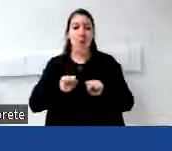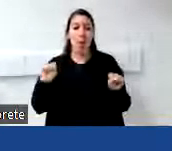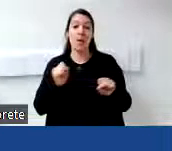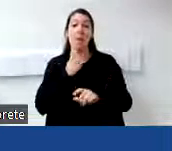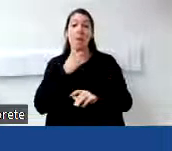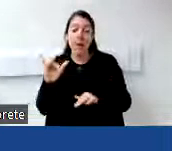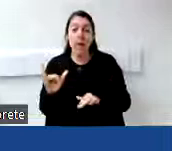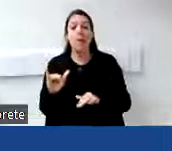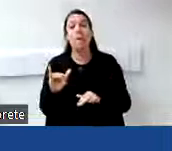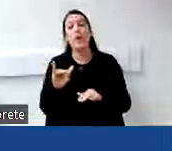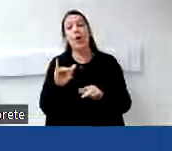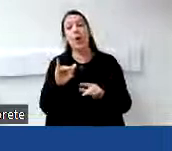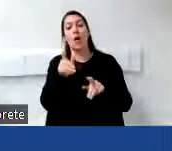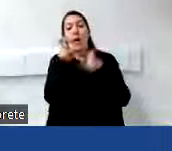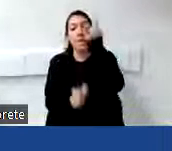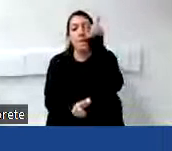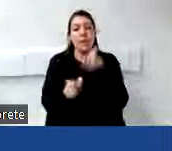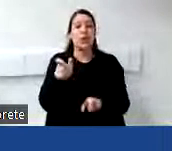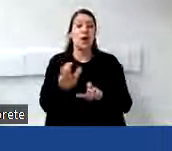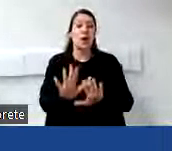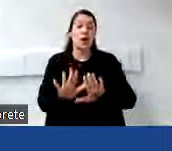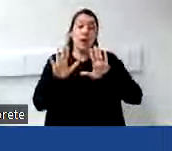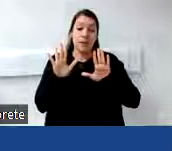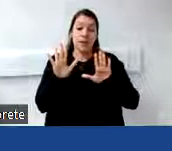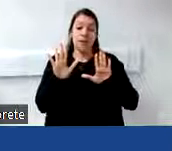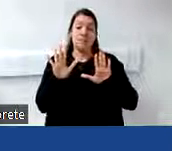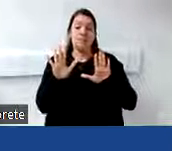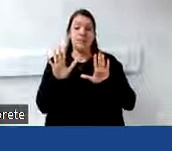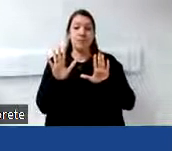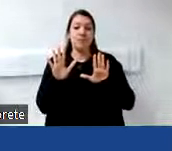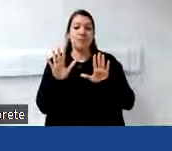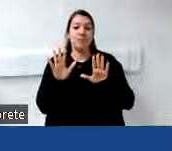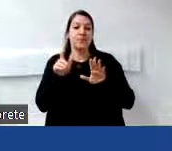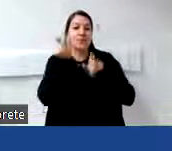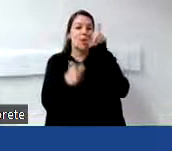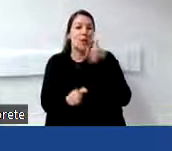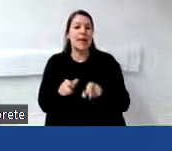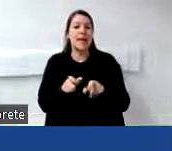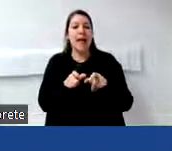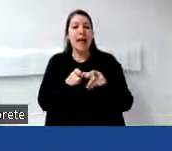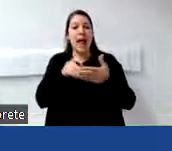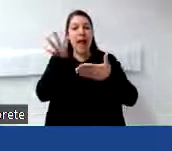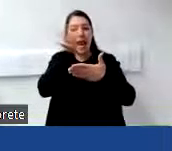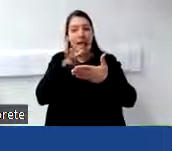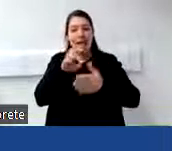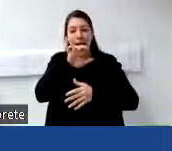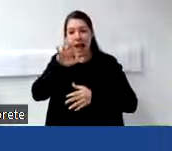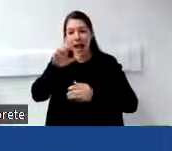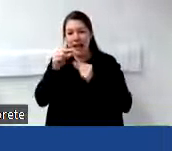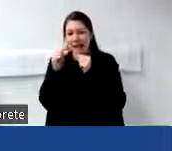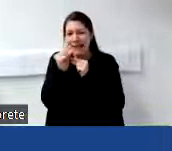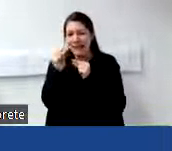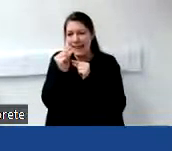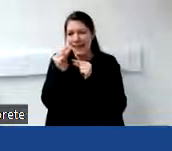ejemplo, macrotipos, porque la persona tal vez no llega a leer una letra pequeña, una letra tal vez